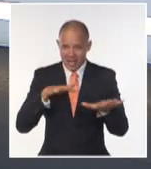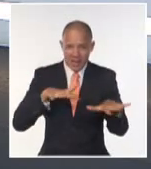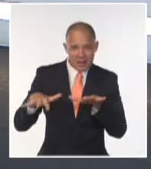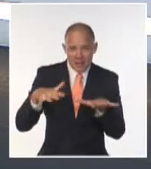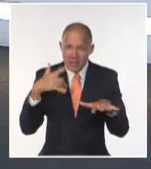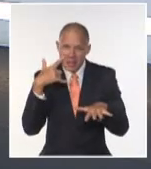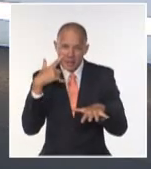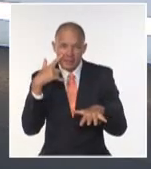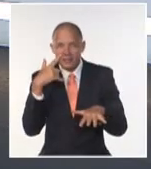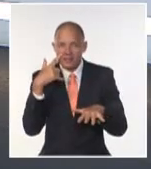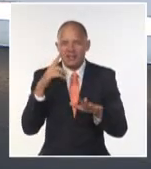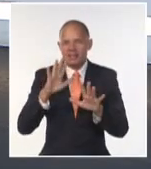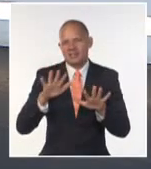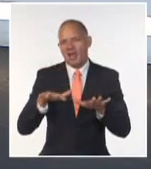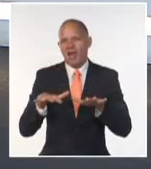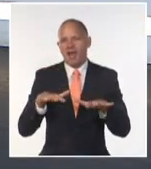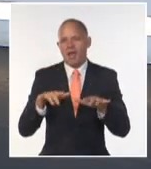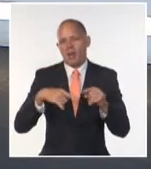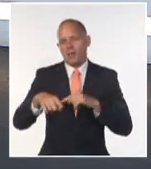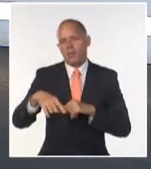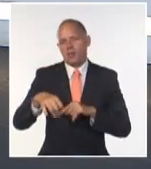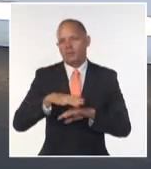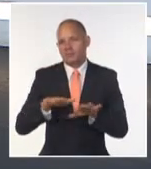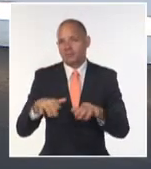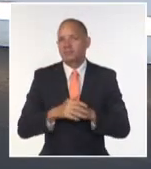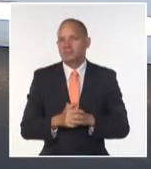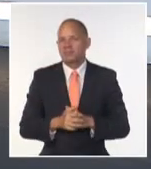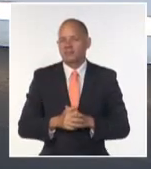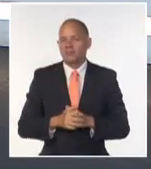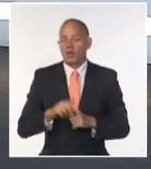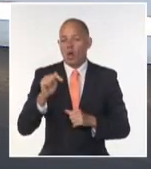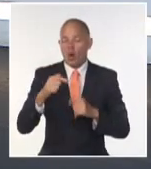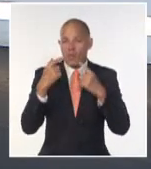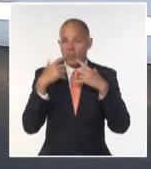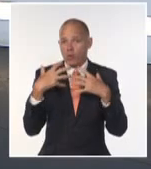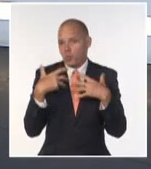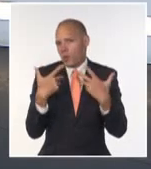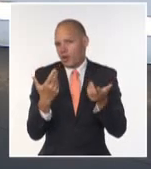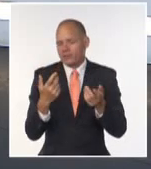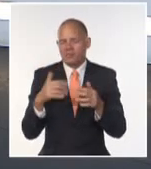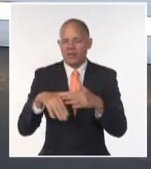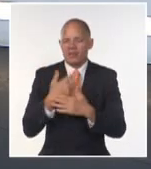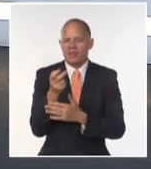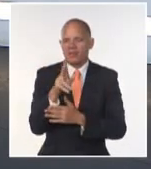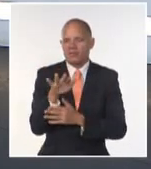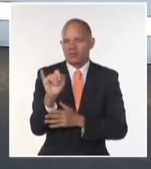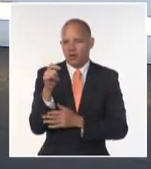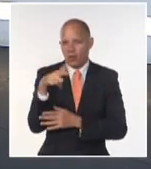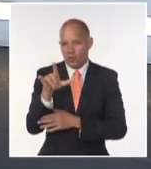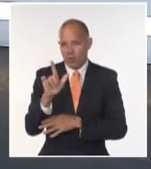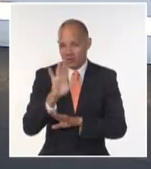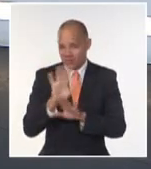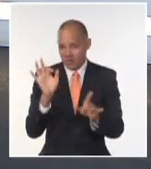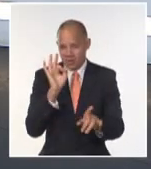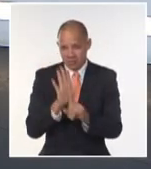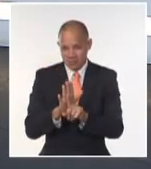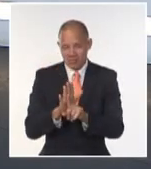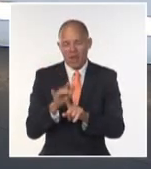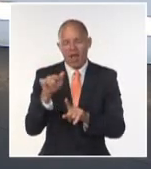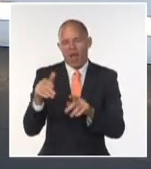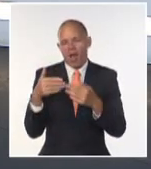Olímpicos Pues en tan cercana fecha y tan importante como el 26 de julio darán inicio a los juegos